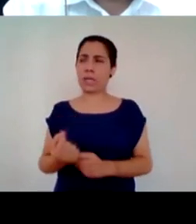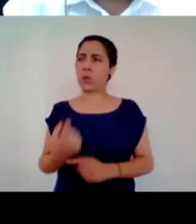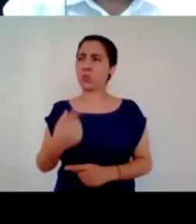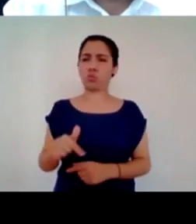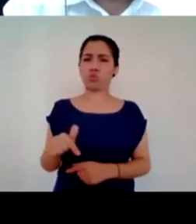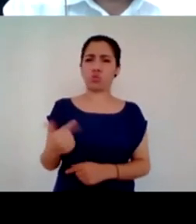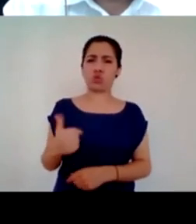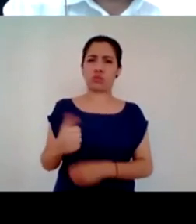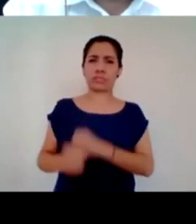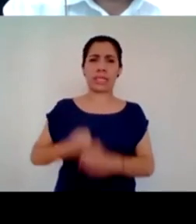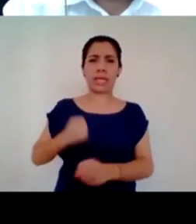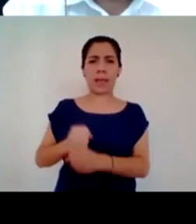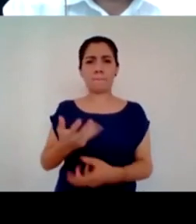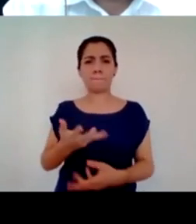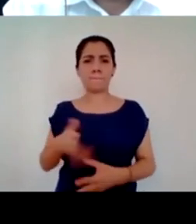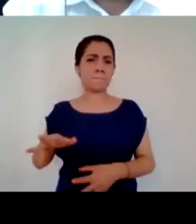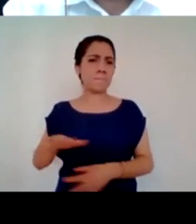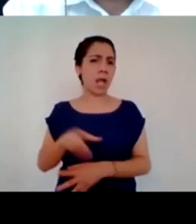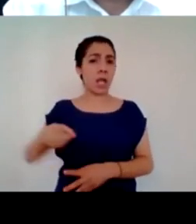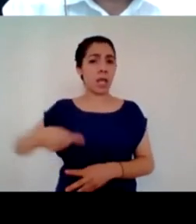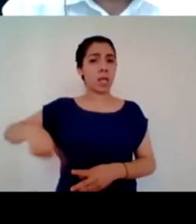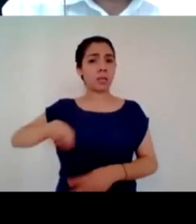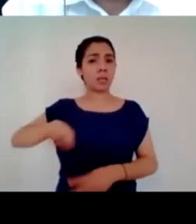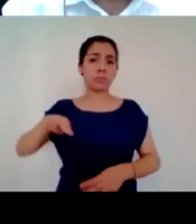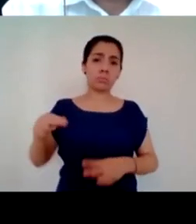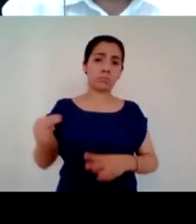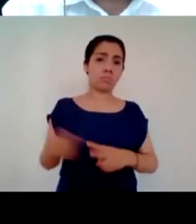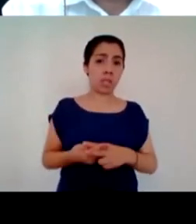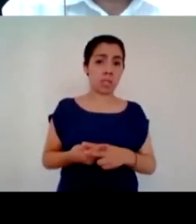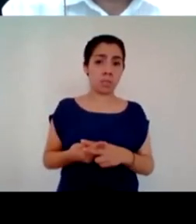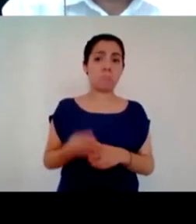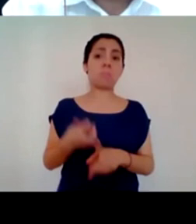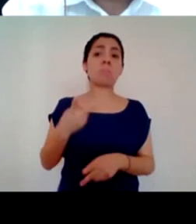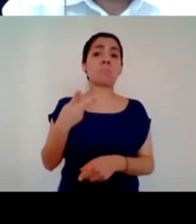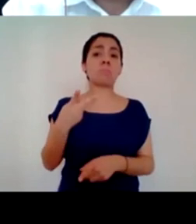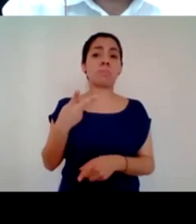más o menos, por delitos de homicidio, por ponerte un ejemplo. Y